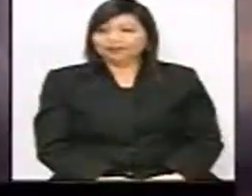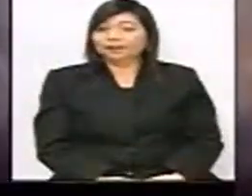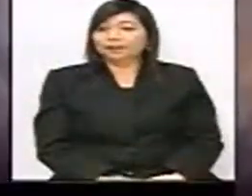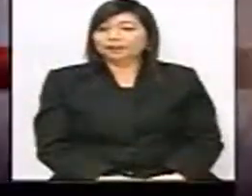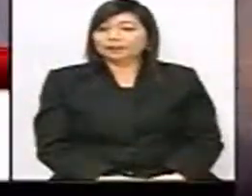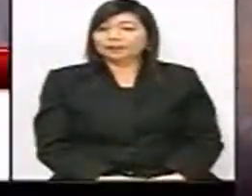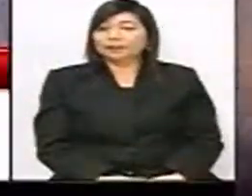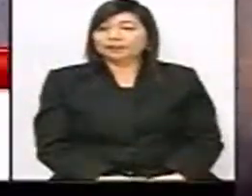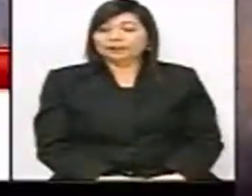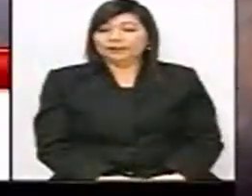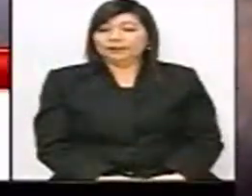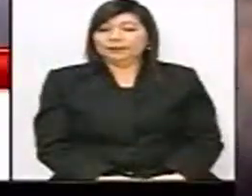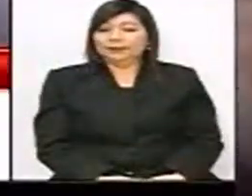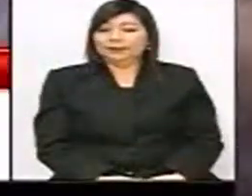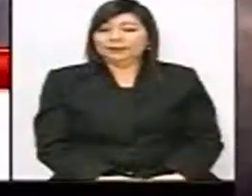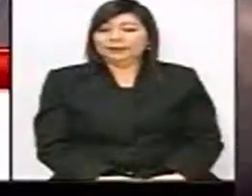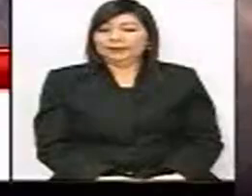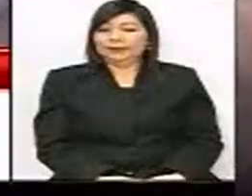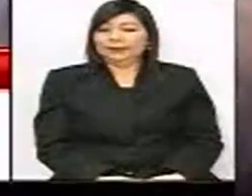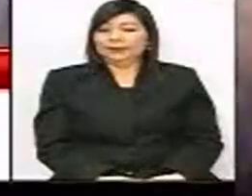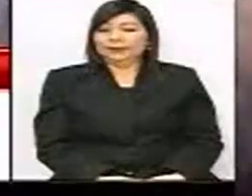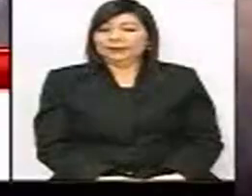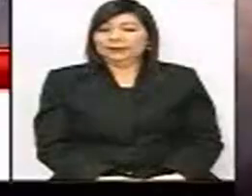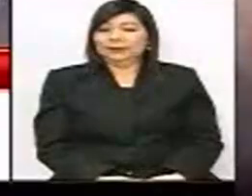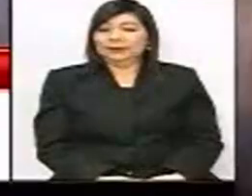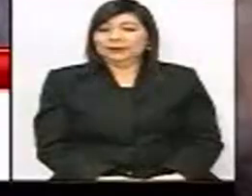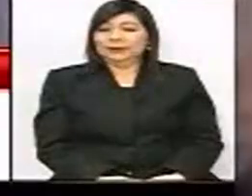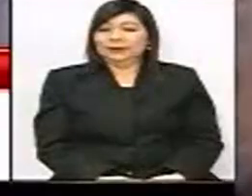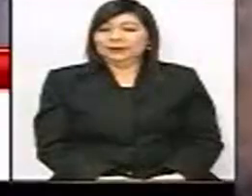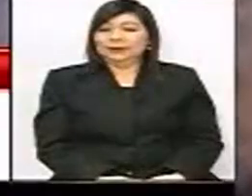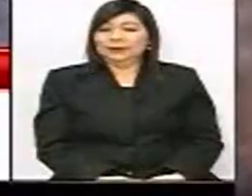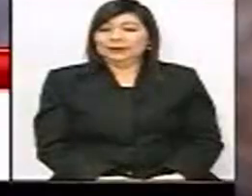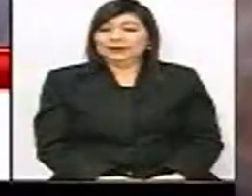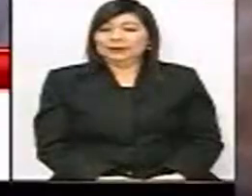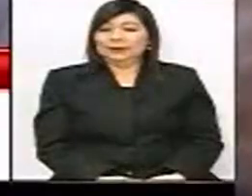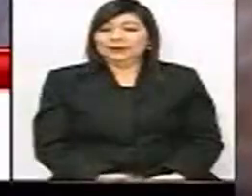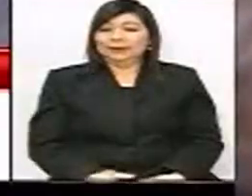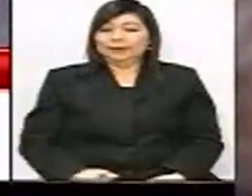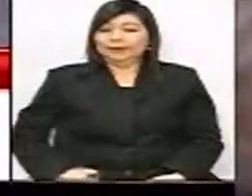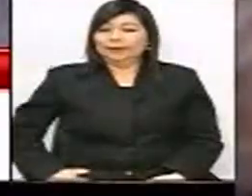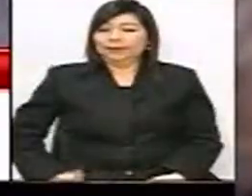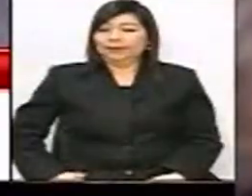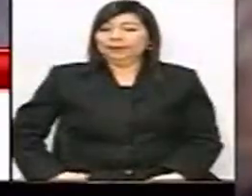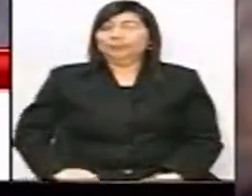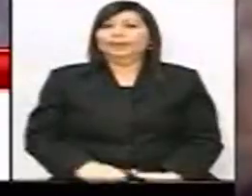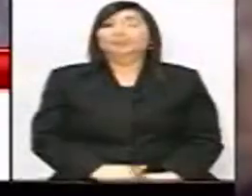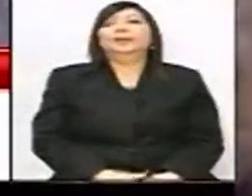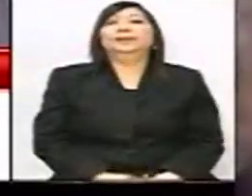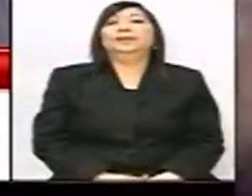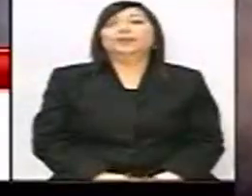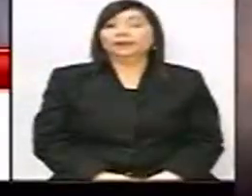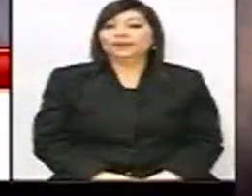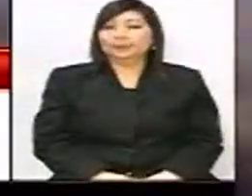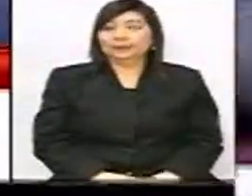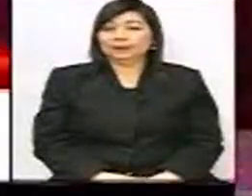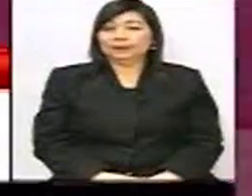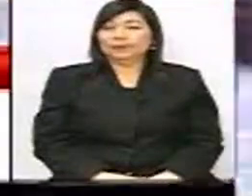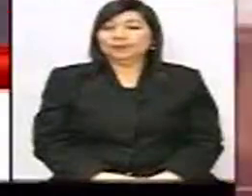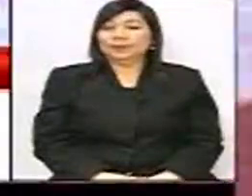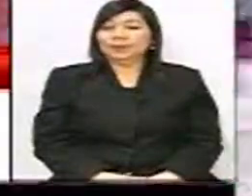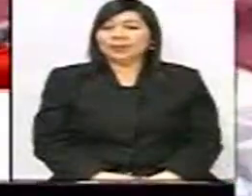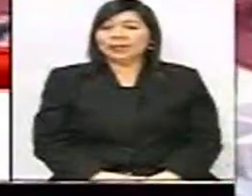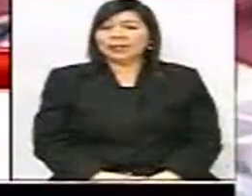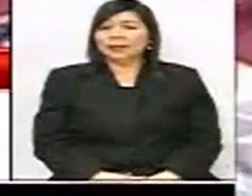Gracias, congresista Belaúnde. Para alusión, presidente, ¿no? Por alusión, el congresista William Monterola.